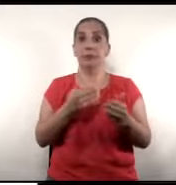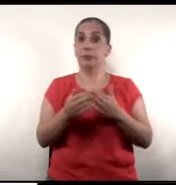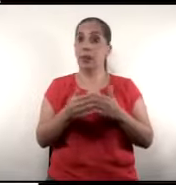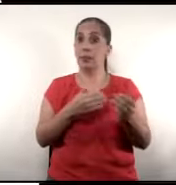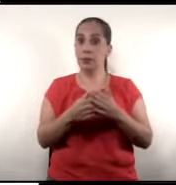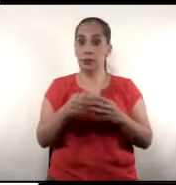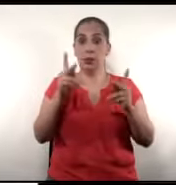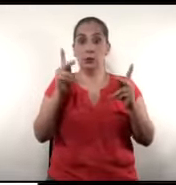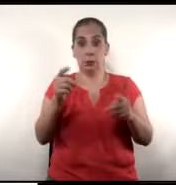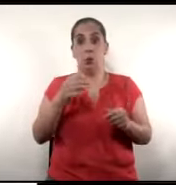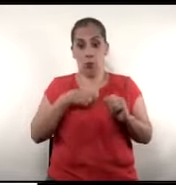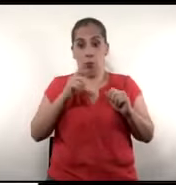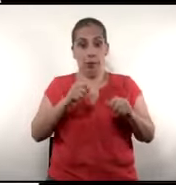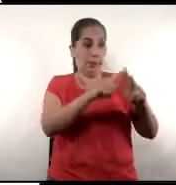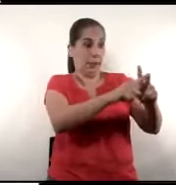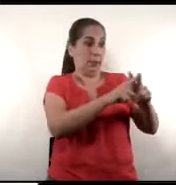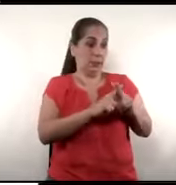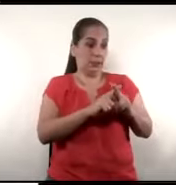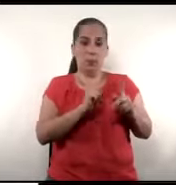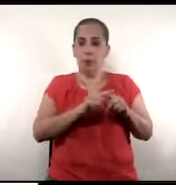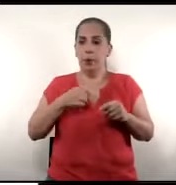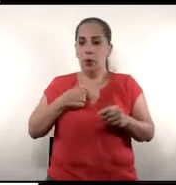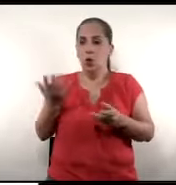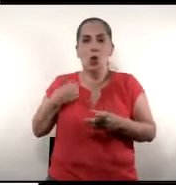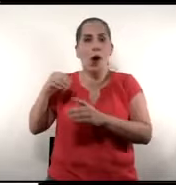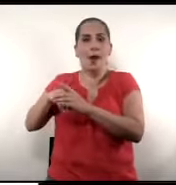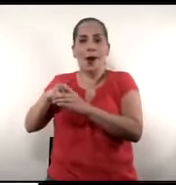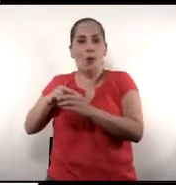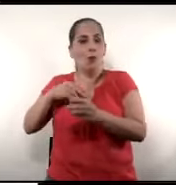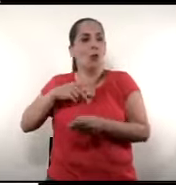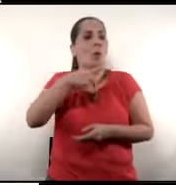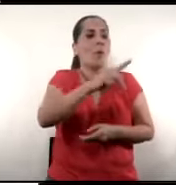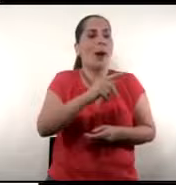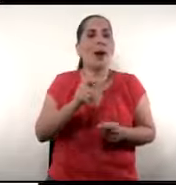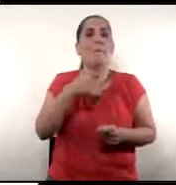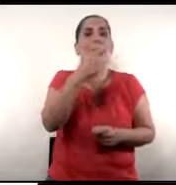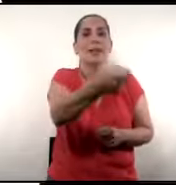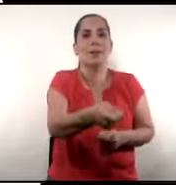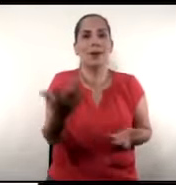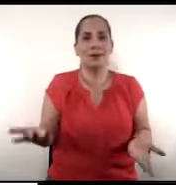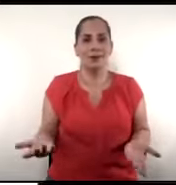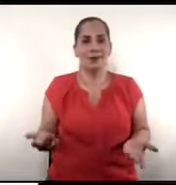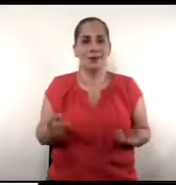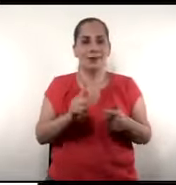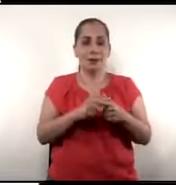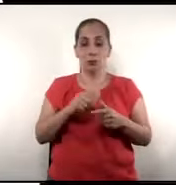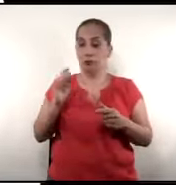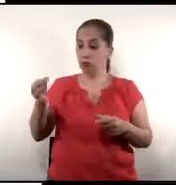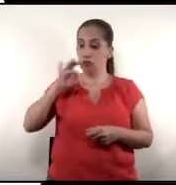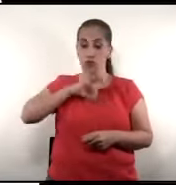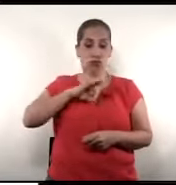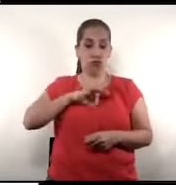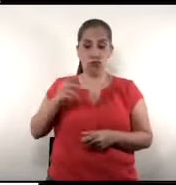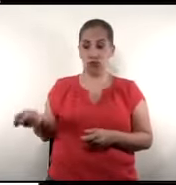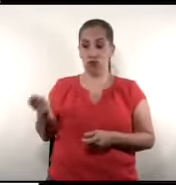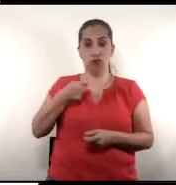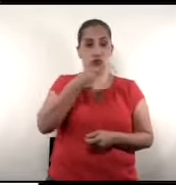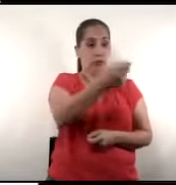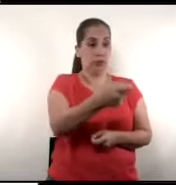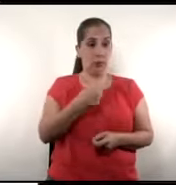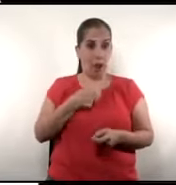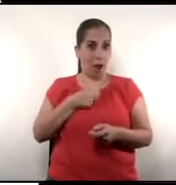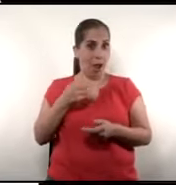son sujetos de crédito, no cuentan con los ahorros para pagar la prima. Y entonces, si se garantiza esa prima con el dinero que las personas tienen en el